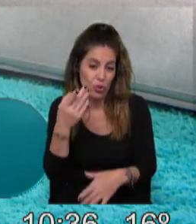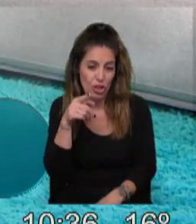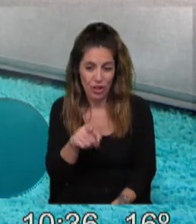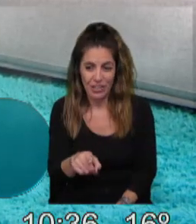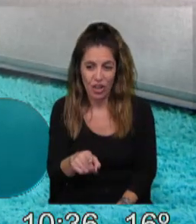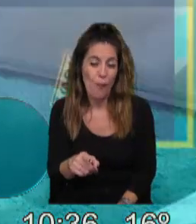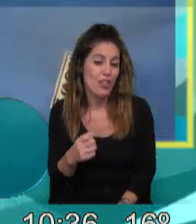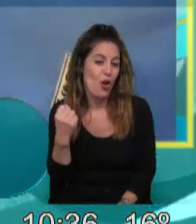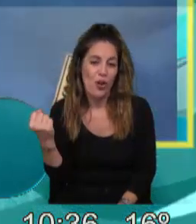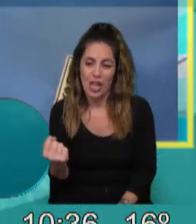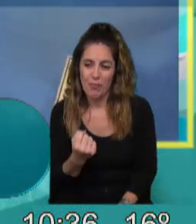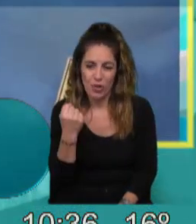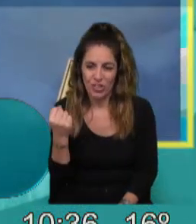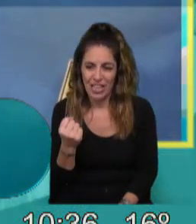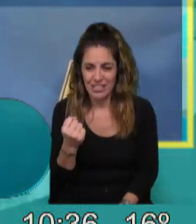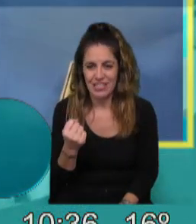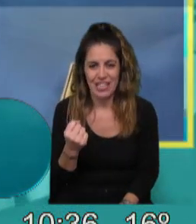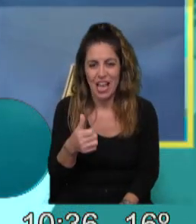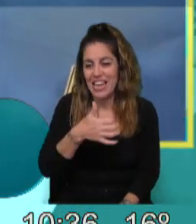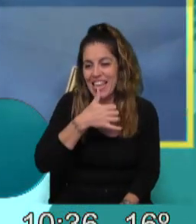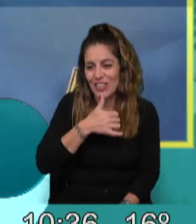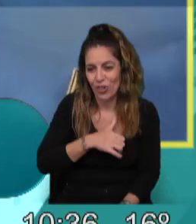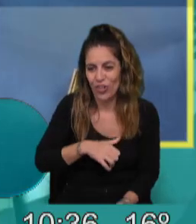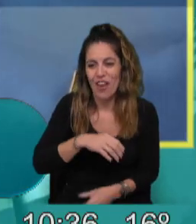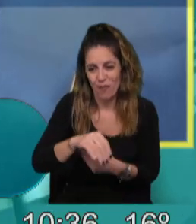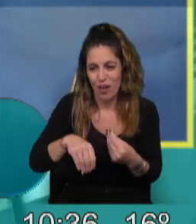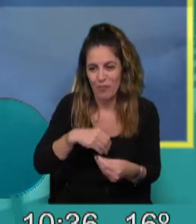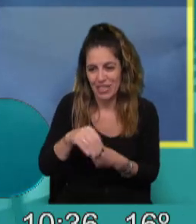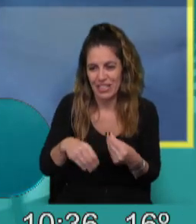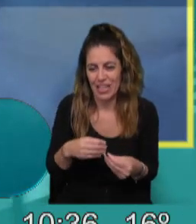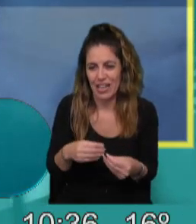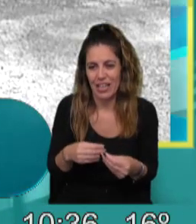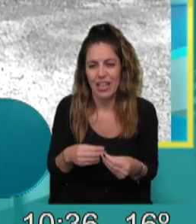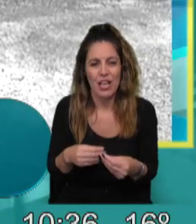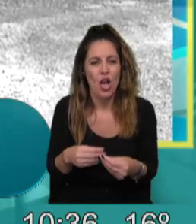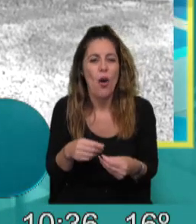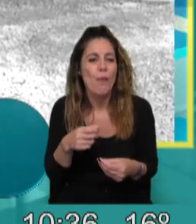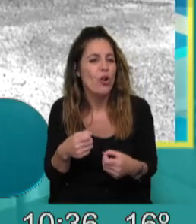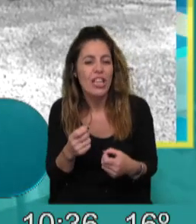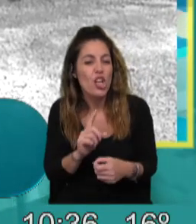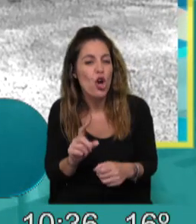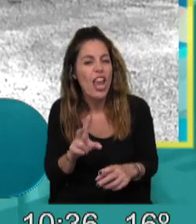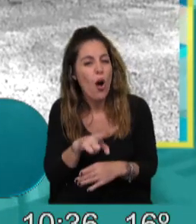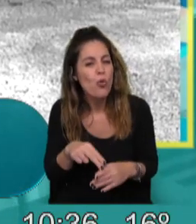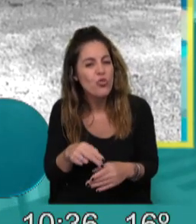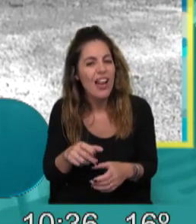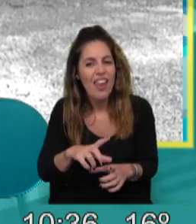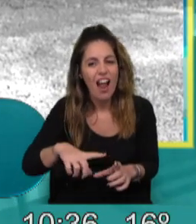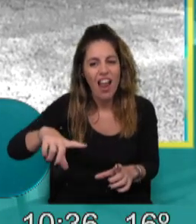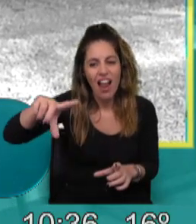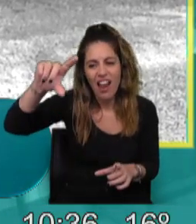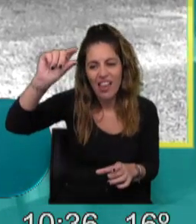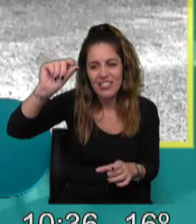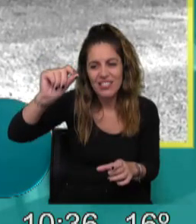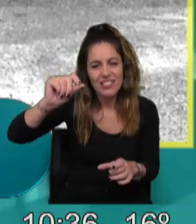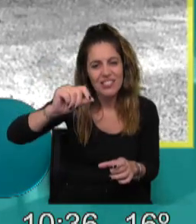peso altísimo lo que es la historia. Sí, la historia. ¿Por qué la dejan de usar? ¿Porque se rompen las alas estas? Porque se les